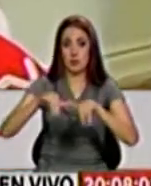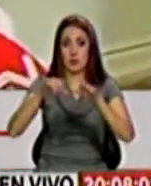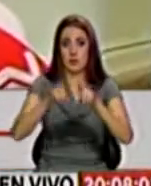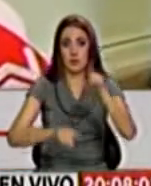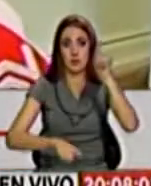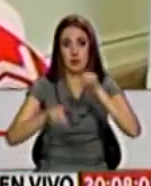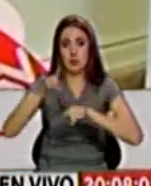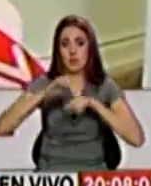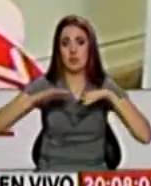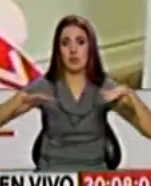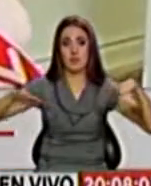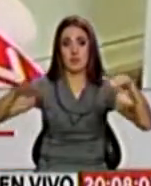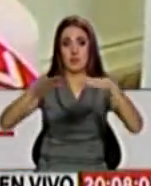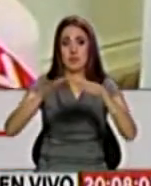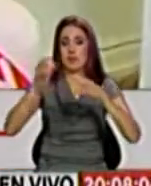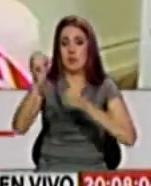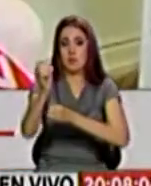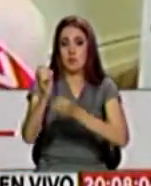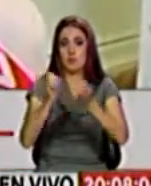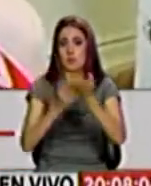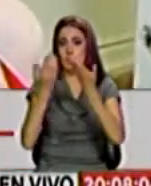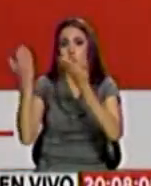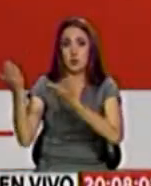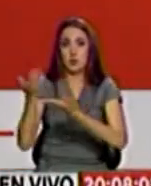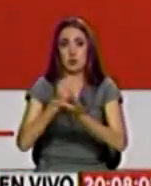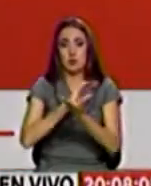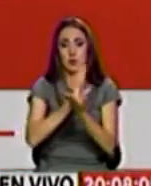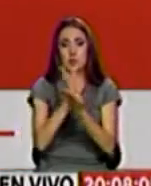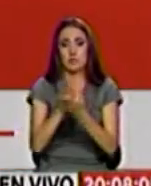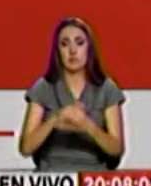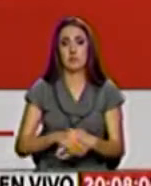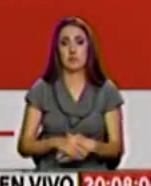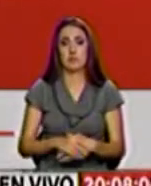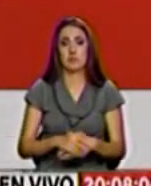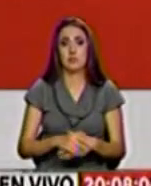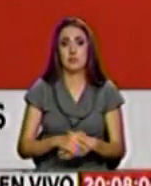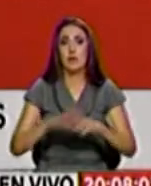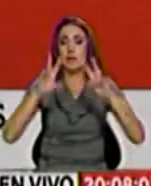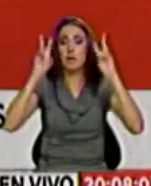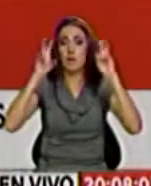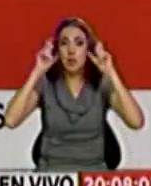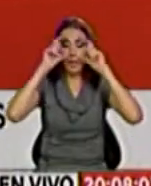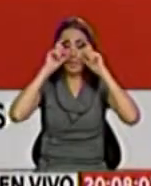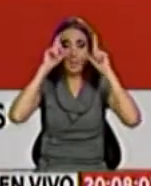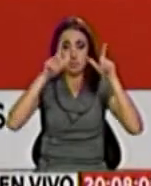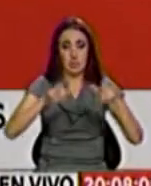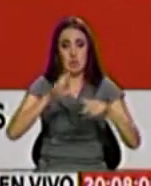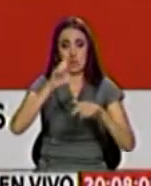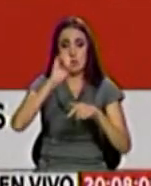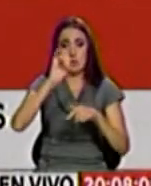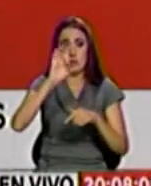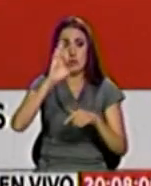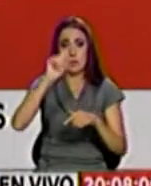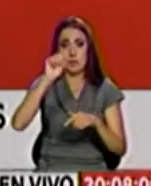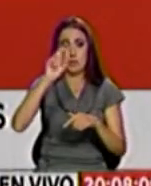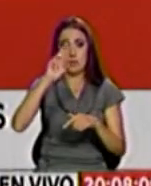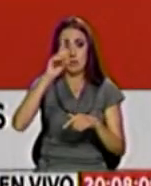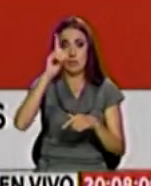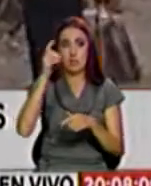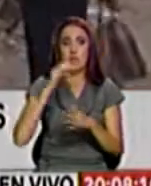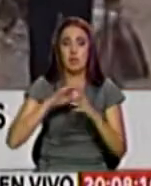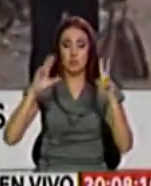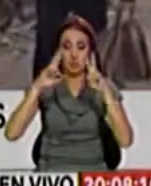algunas oficinas cuando los legisladores así lo requieran. En el marco de la fiscalización, Litardo anunció además que se revisará el informe